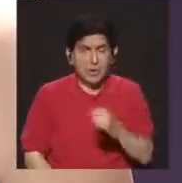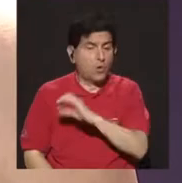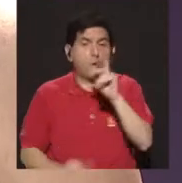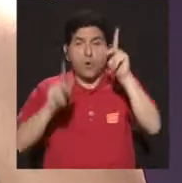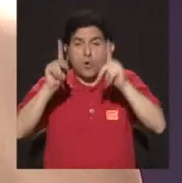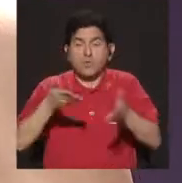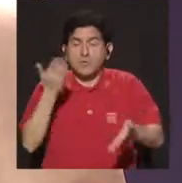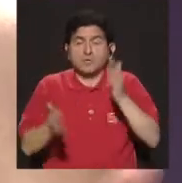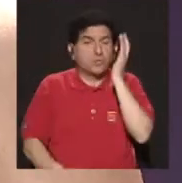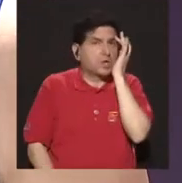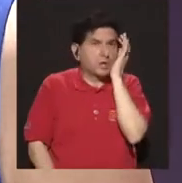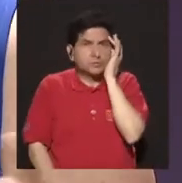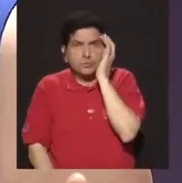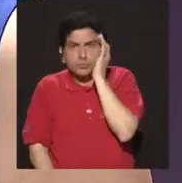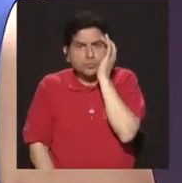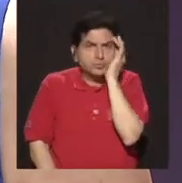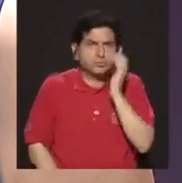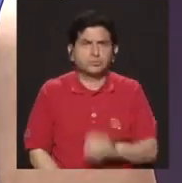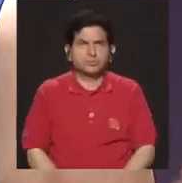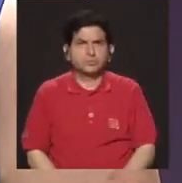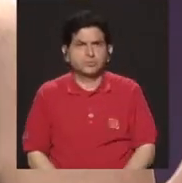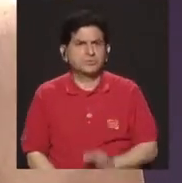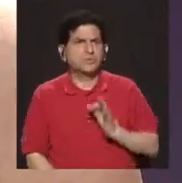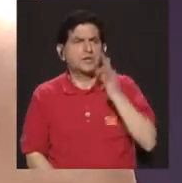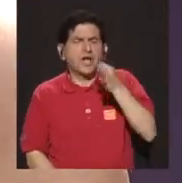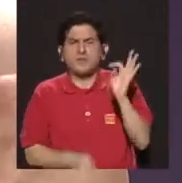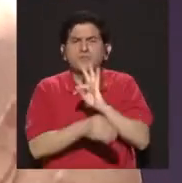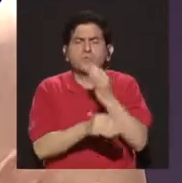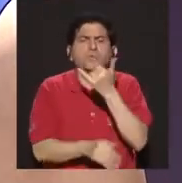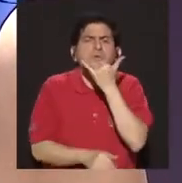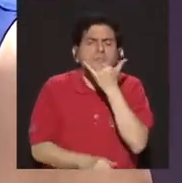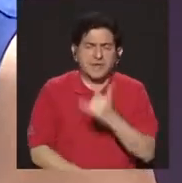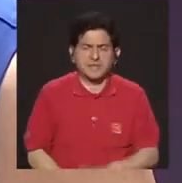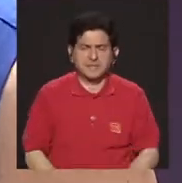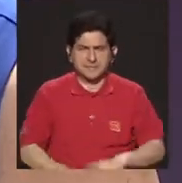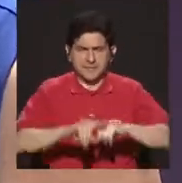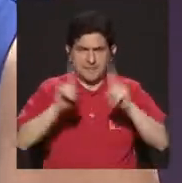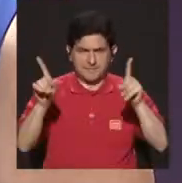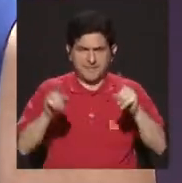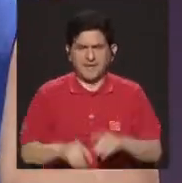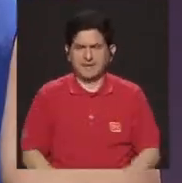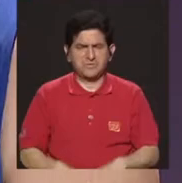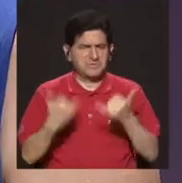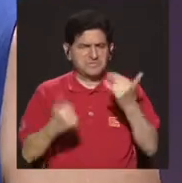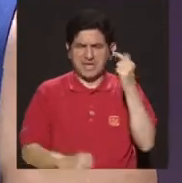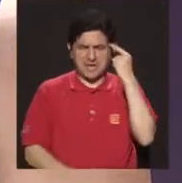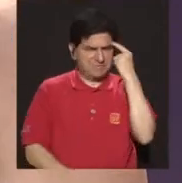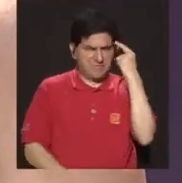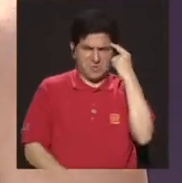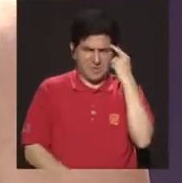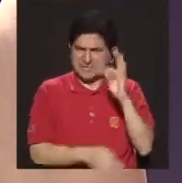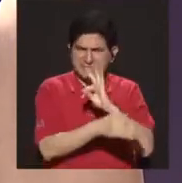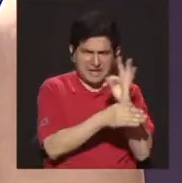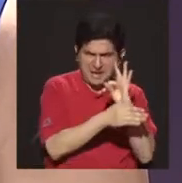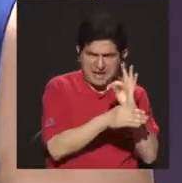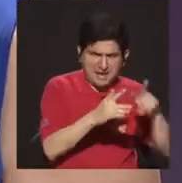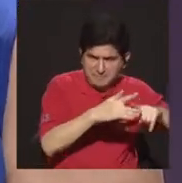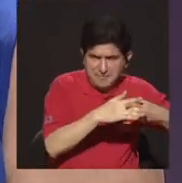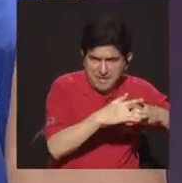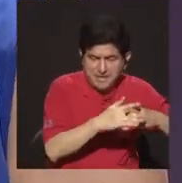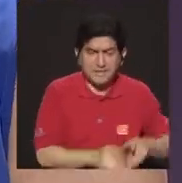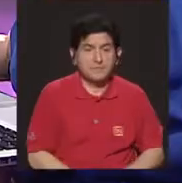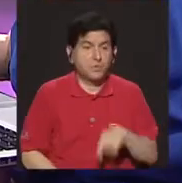persona se va a preocupar de que que lo que va a hacer con su televisor pero bueno ya no nos preocupemos tanto por el televisor preocupémonos porque